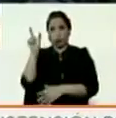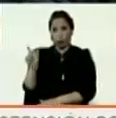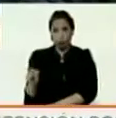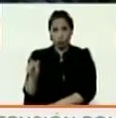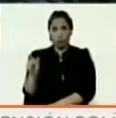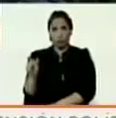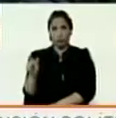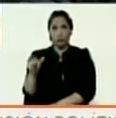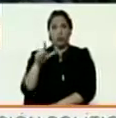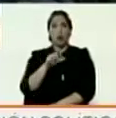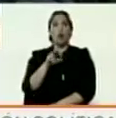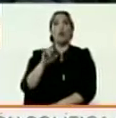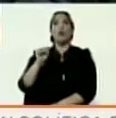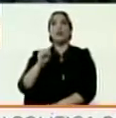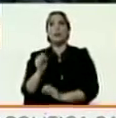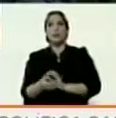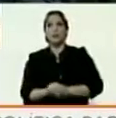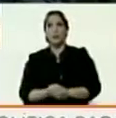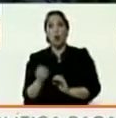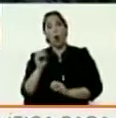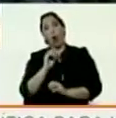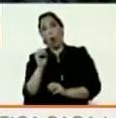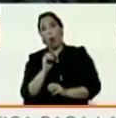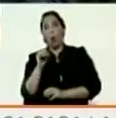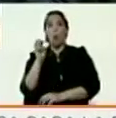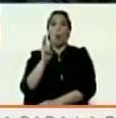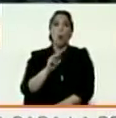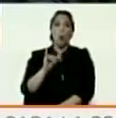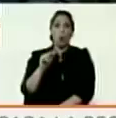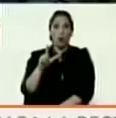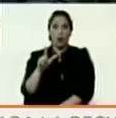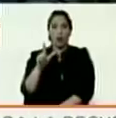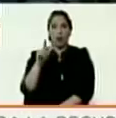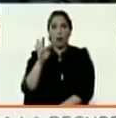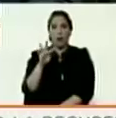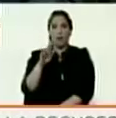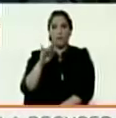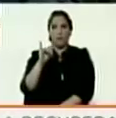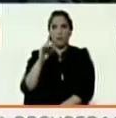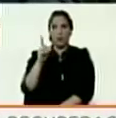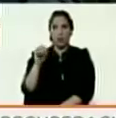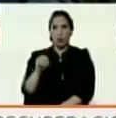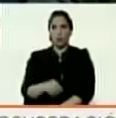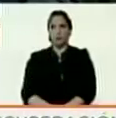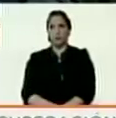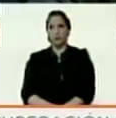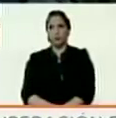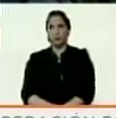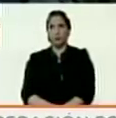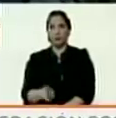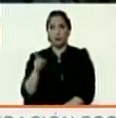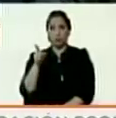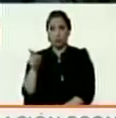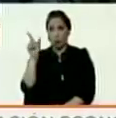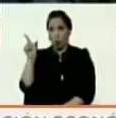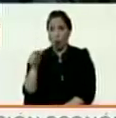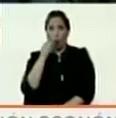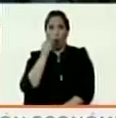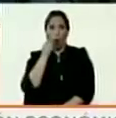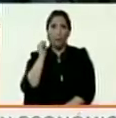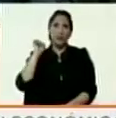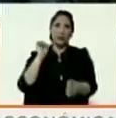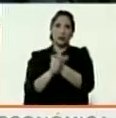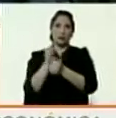Luis Eduardo Picón Gómez o Wilfrido de Jesús Torres Gómez había sido capturado el pasado